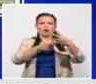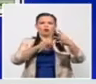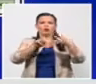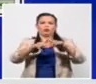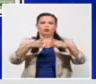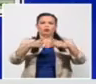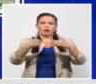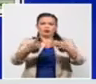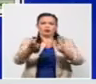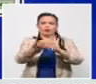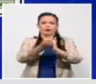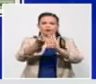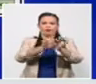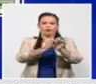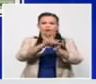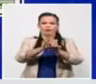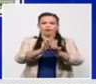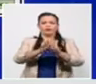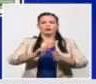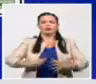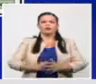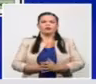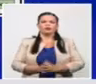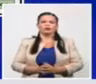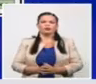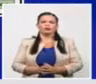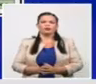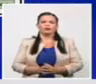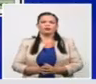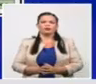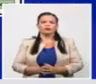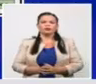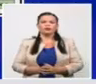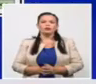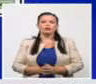confirmados por 100.000 habitantes. Estamos hablando de